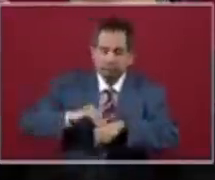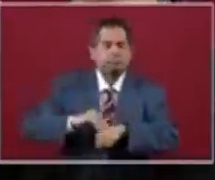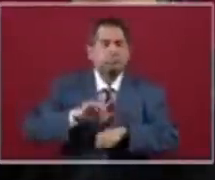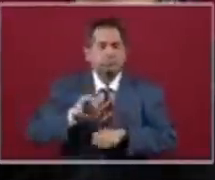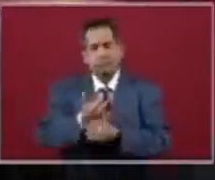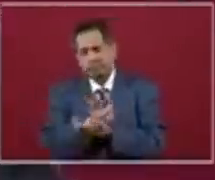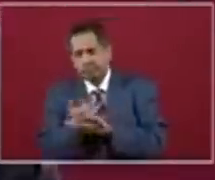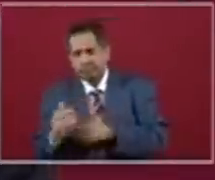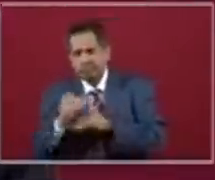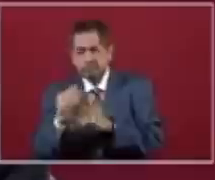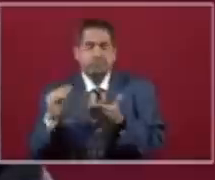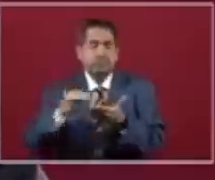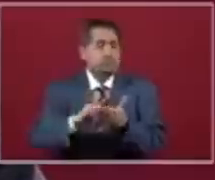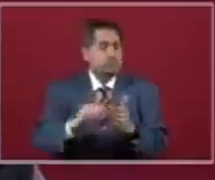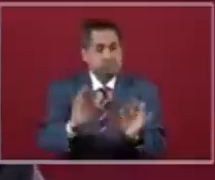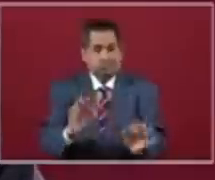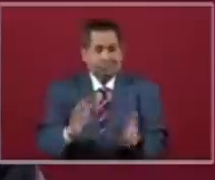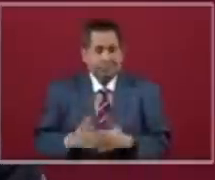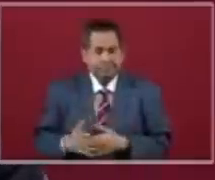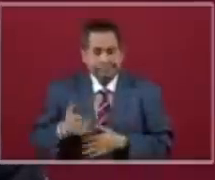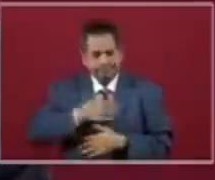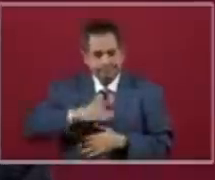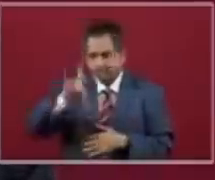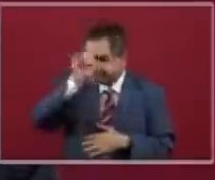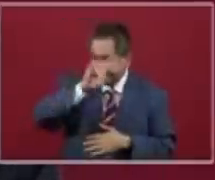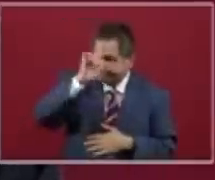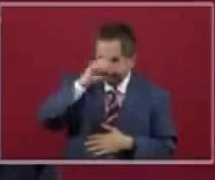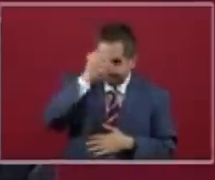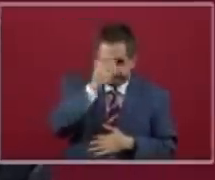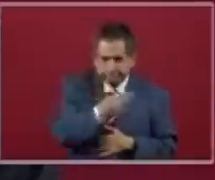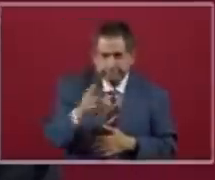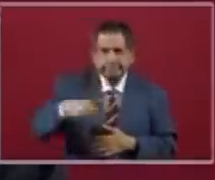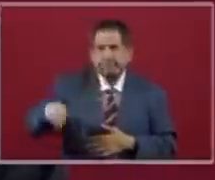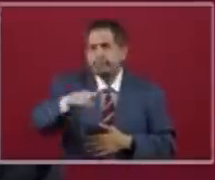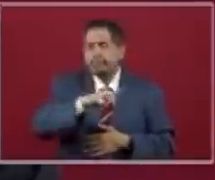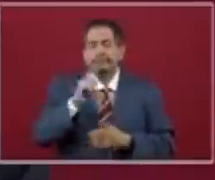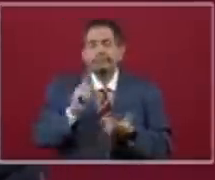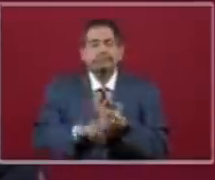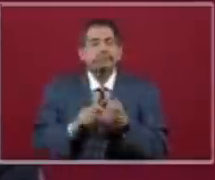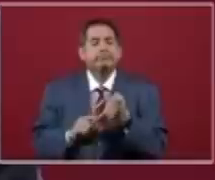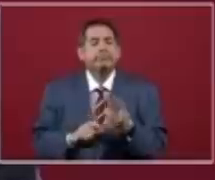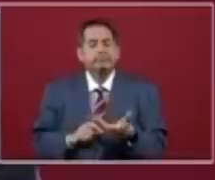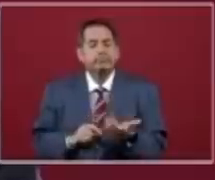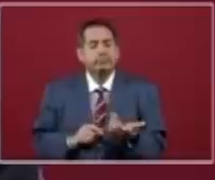salarios. Entonces, mi recomendación es que se